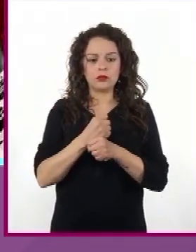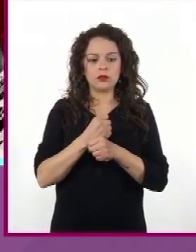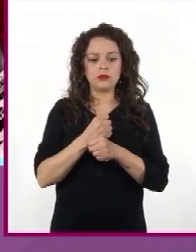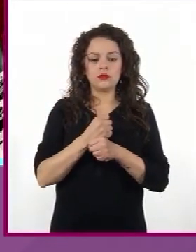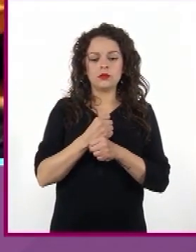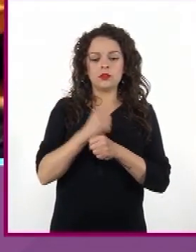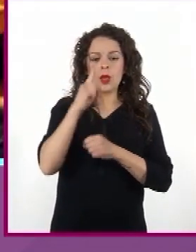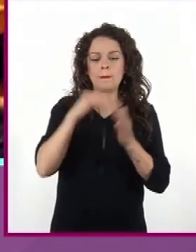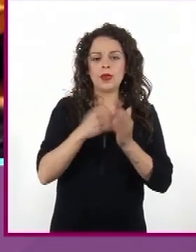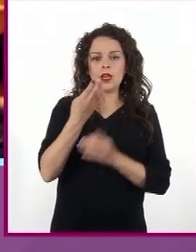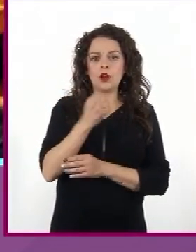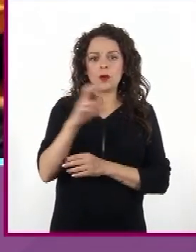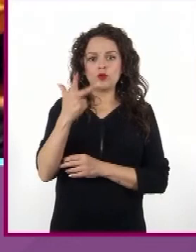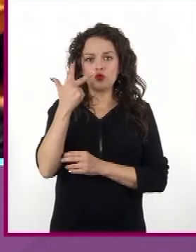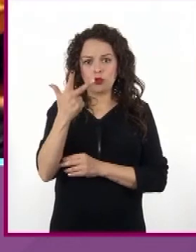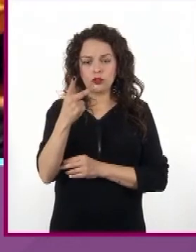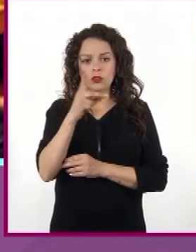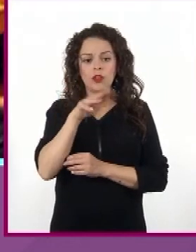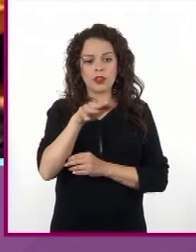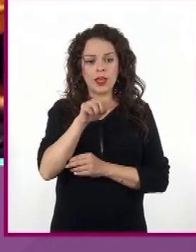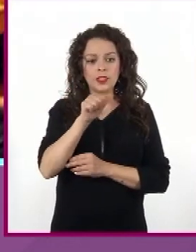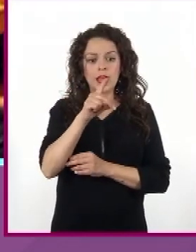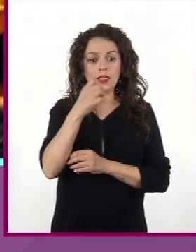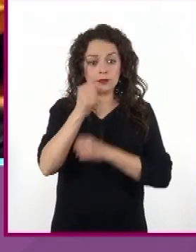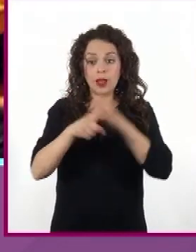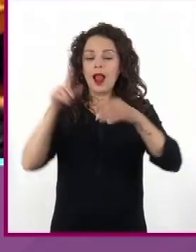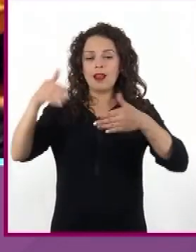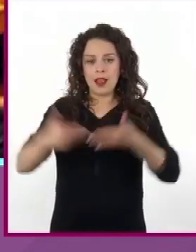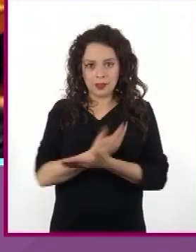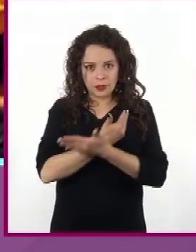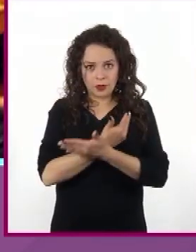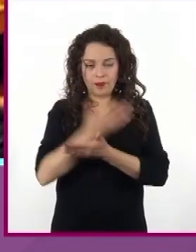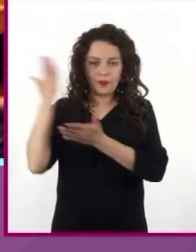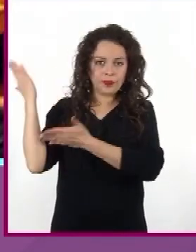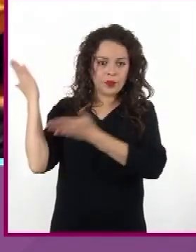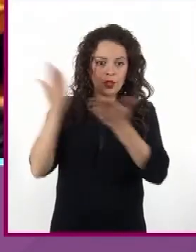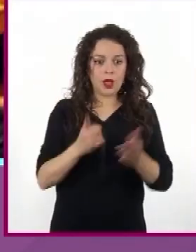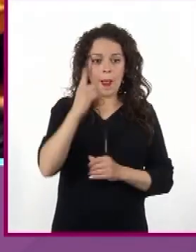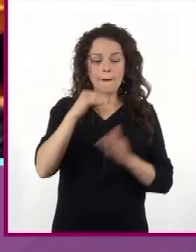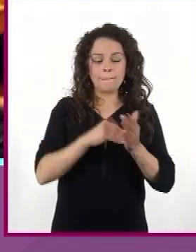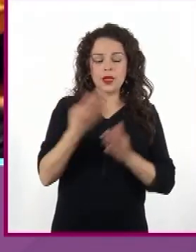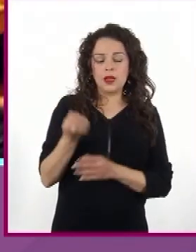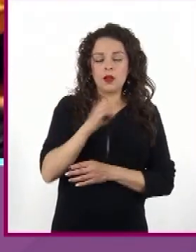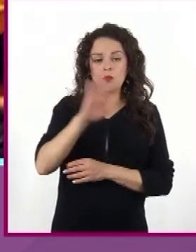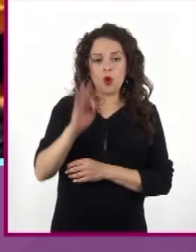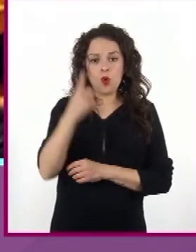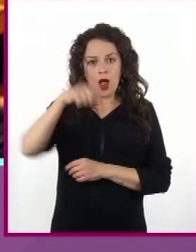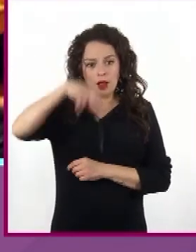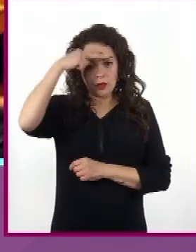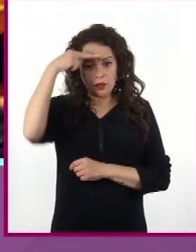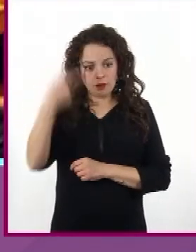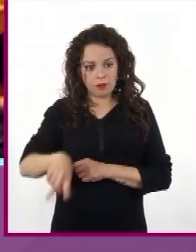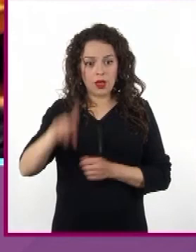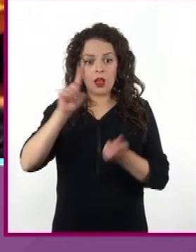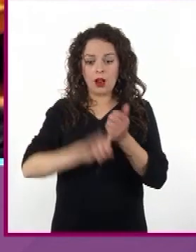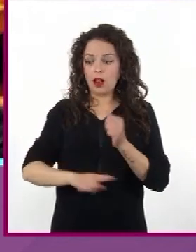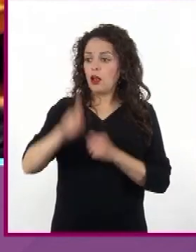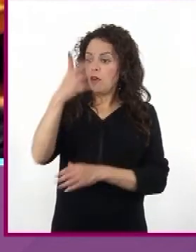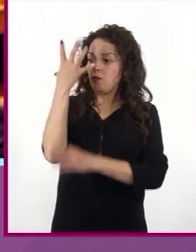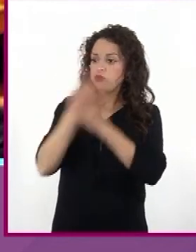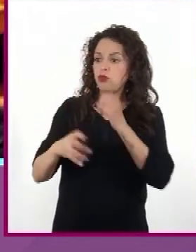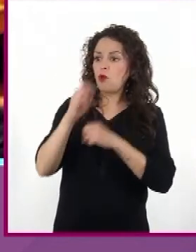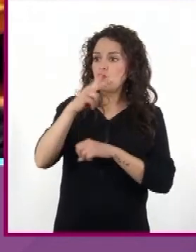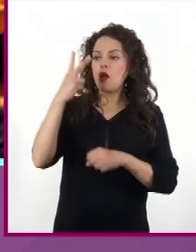1908. Llegó en 1941 a México huyendo de la Segunda Guerra Mundial.